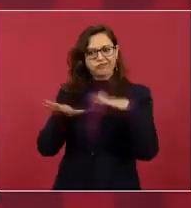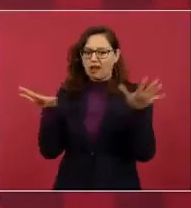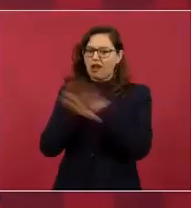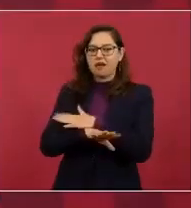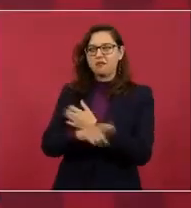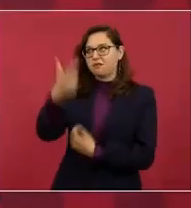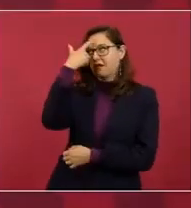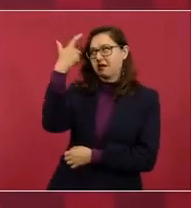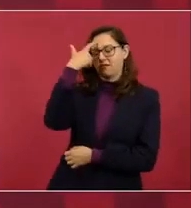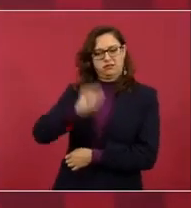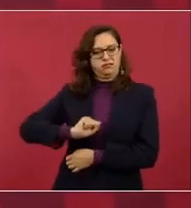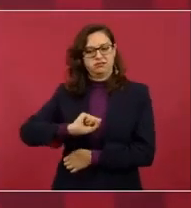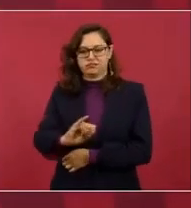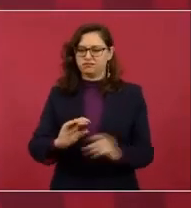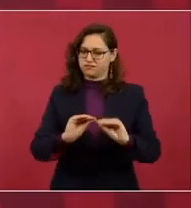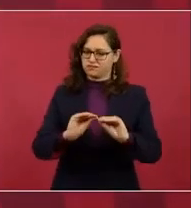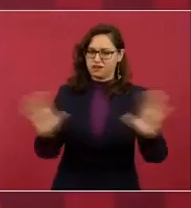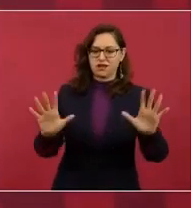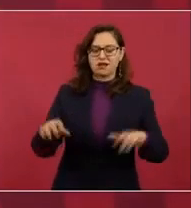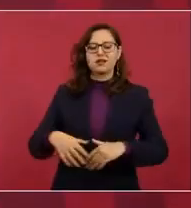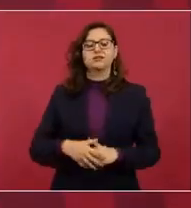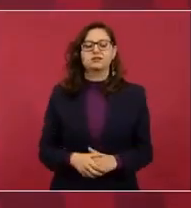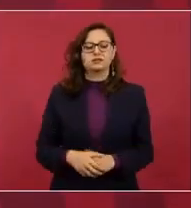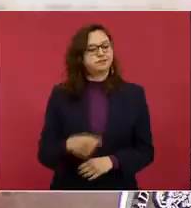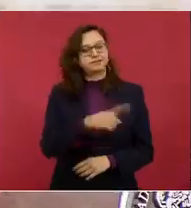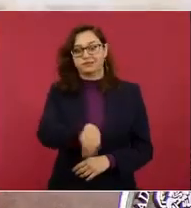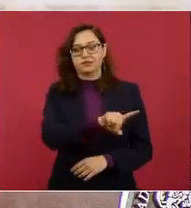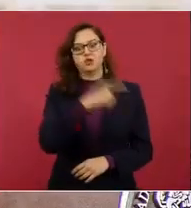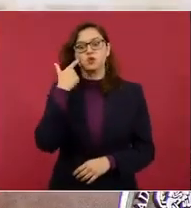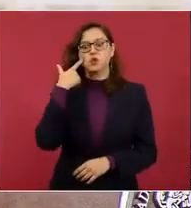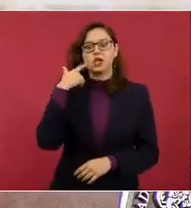de las conciencias, y eso es lo que ellos no quieren.